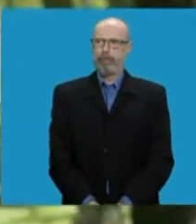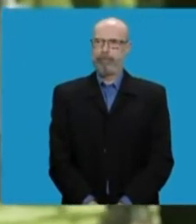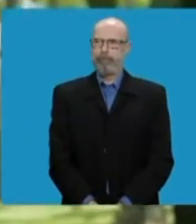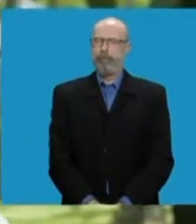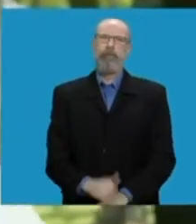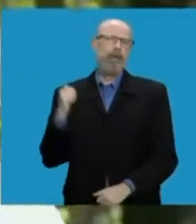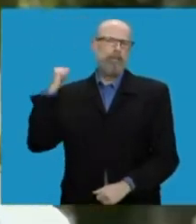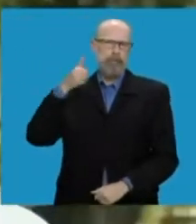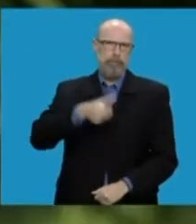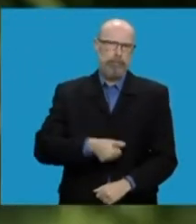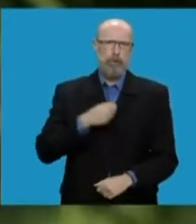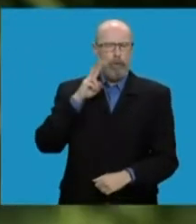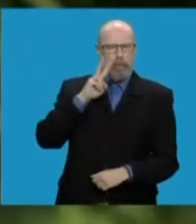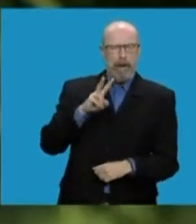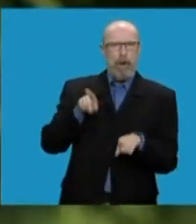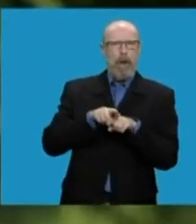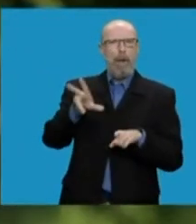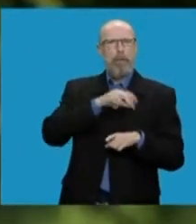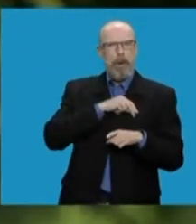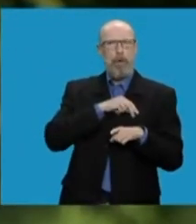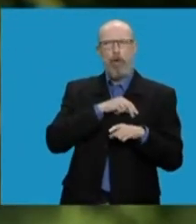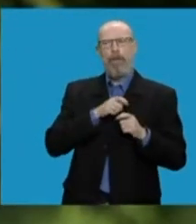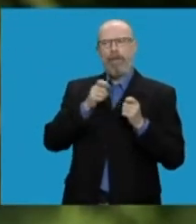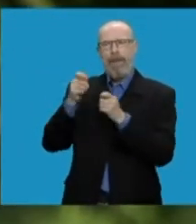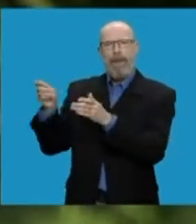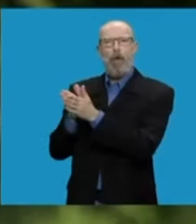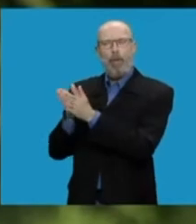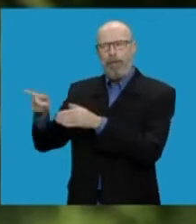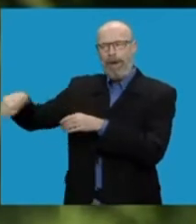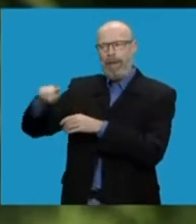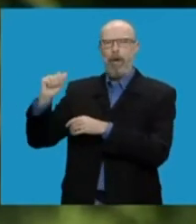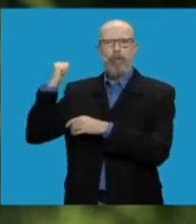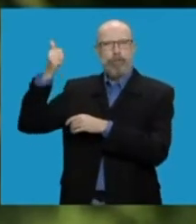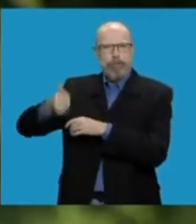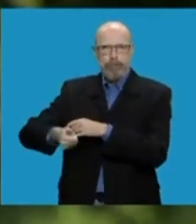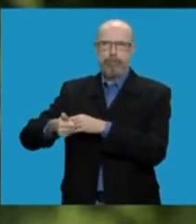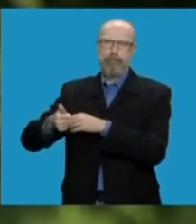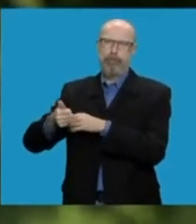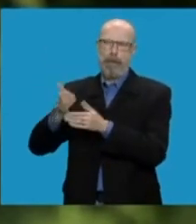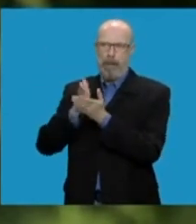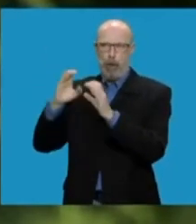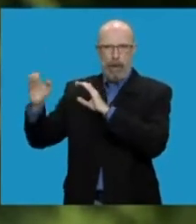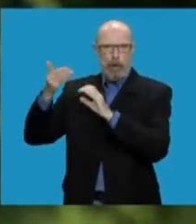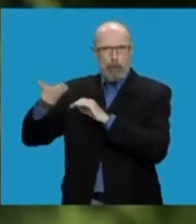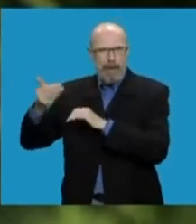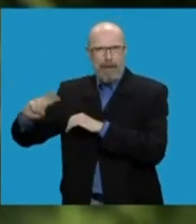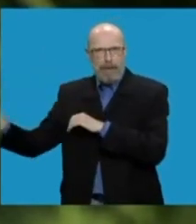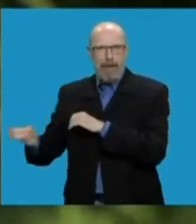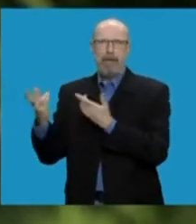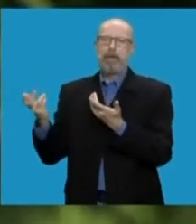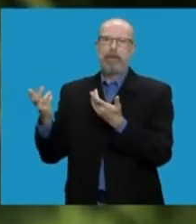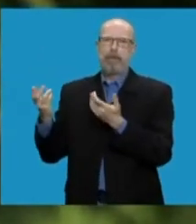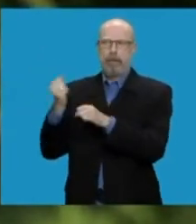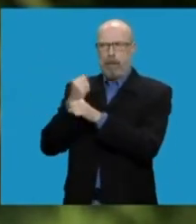Durante muchos años has ido viendo cómo se lo han dado a compañeros con una trayectoria increíble, de medios muy importantes. Entonces,